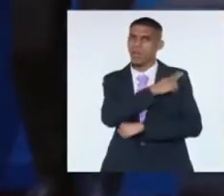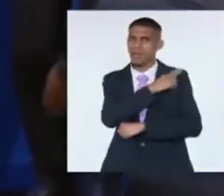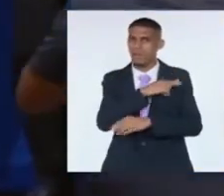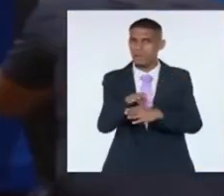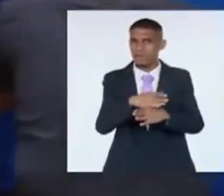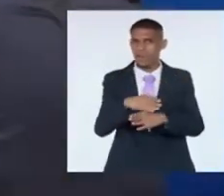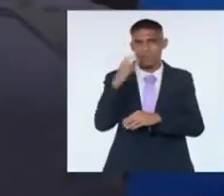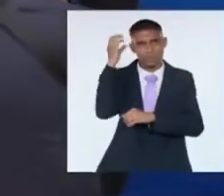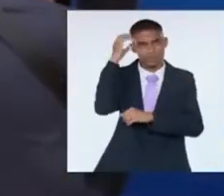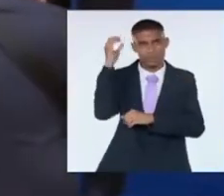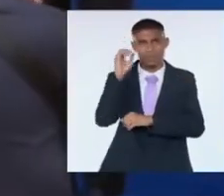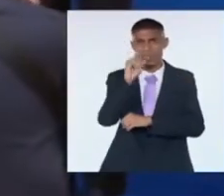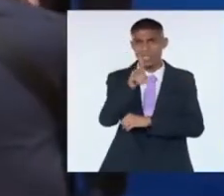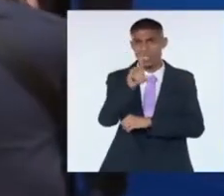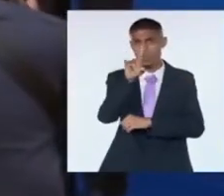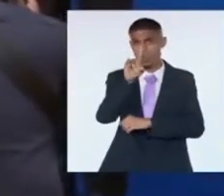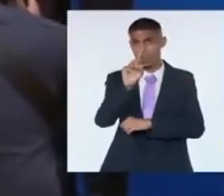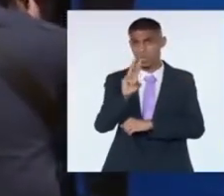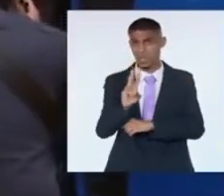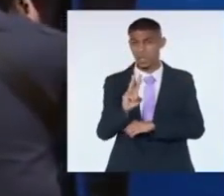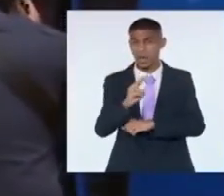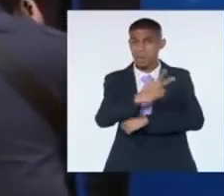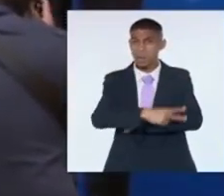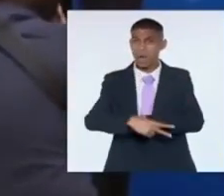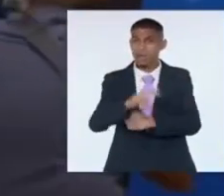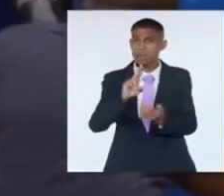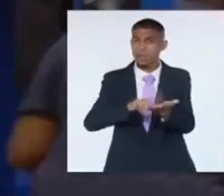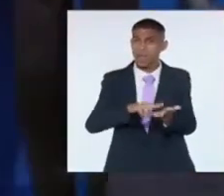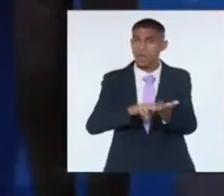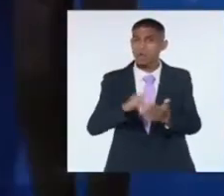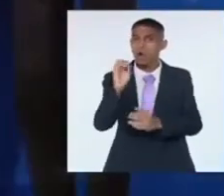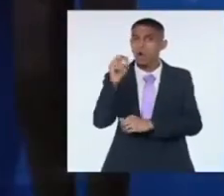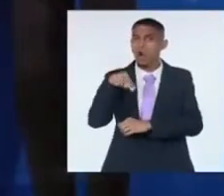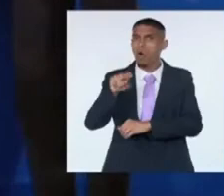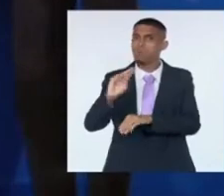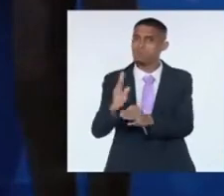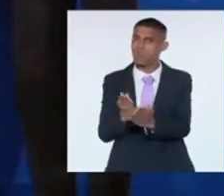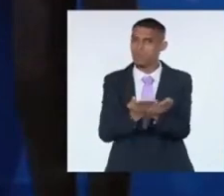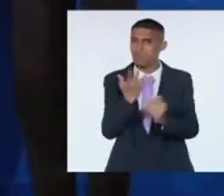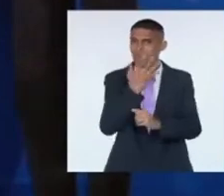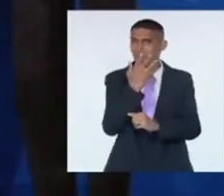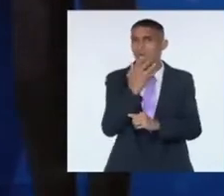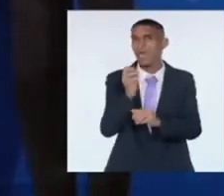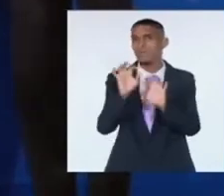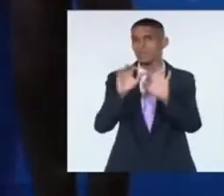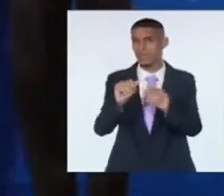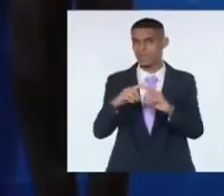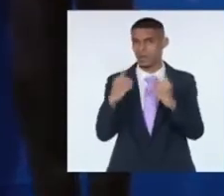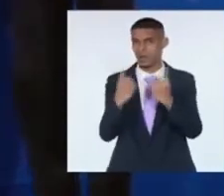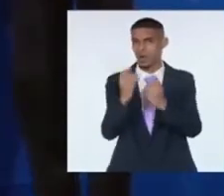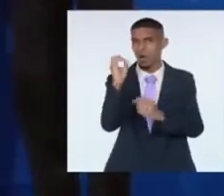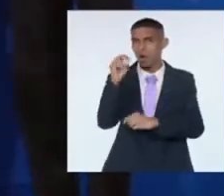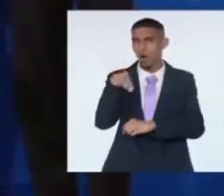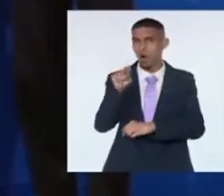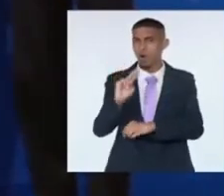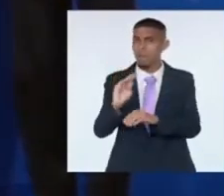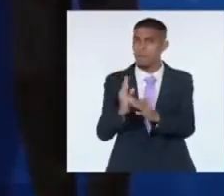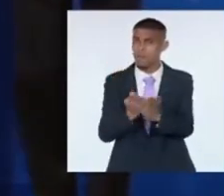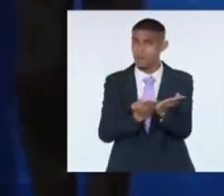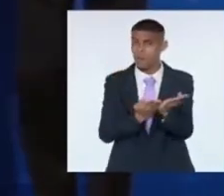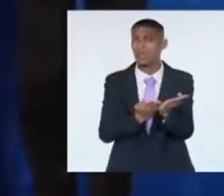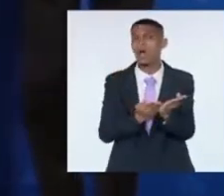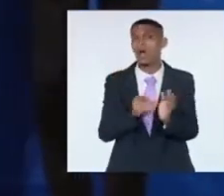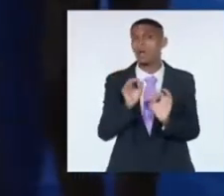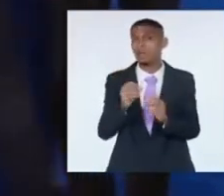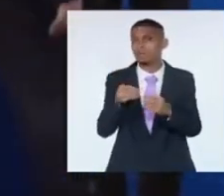de los 193 países miembros de Naciones Unidas fue recibido por Antonio Gutiérrez secretario general de la ONU bienvenida que dio paso